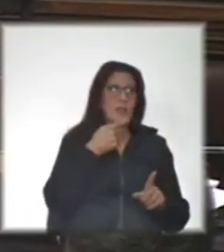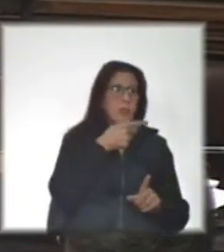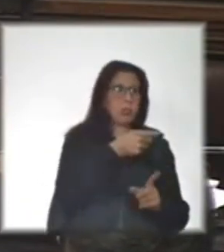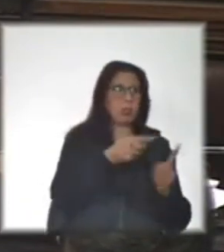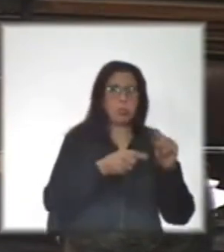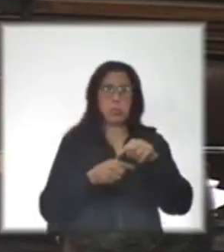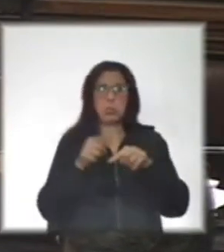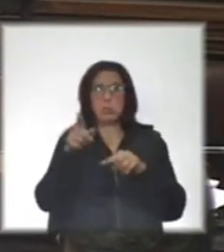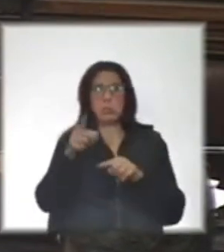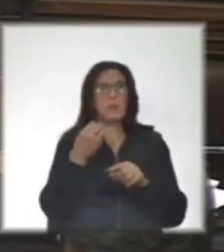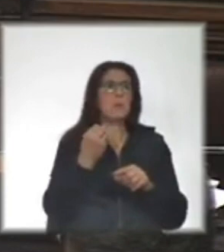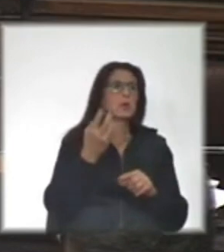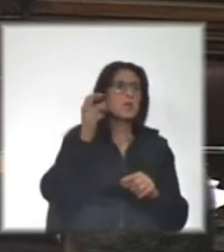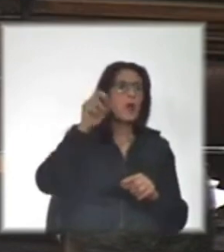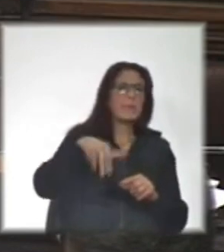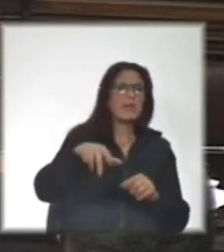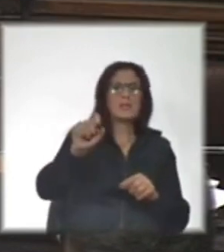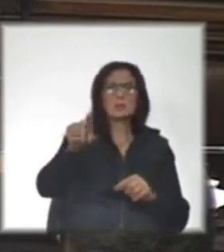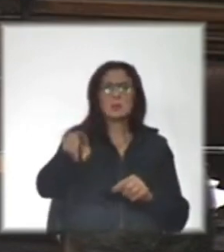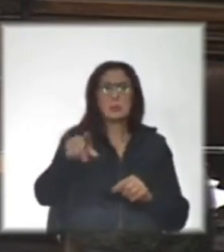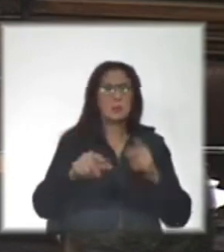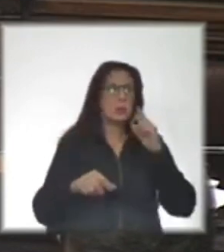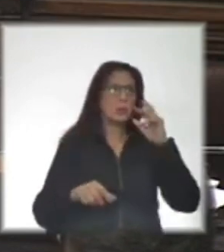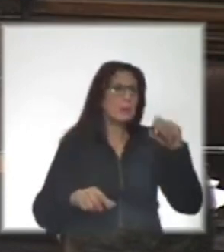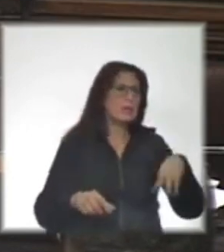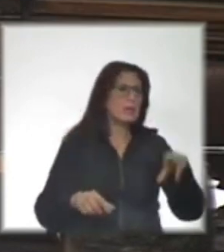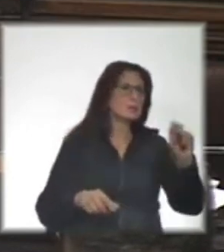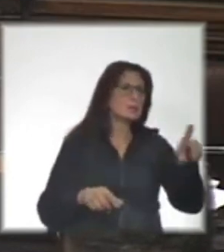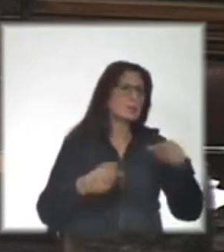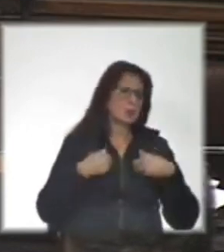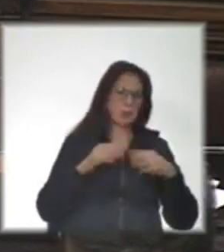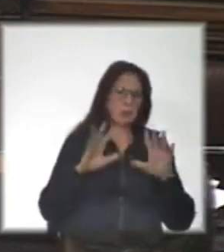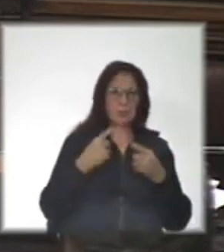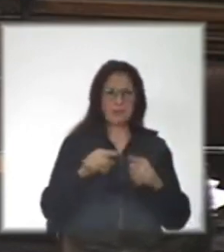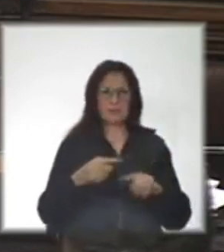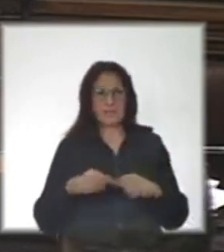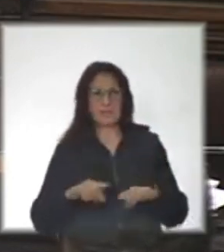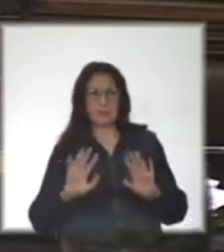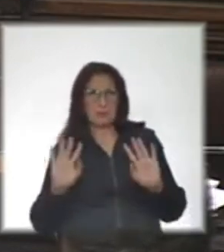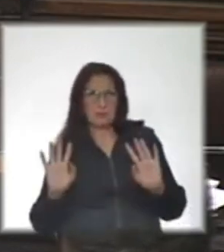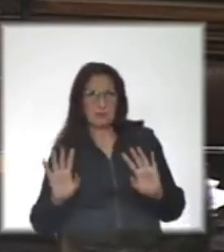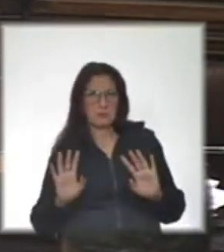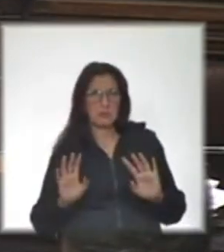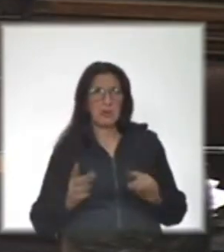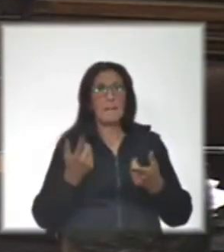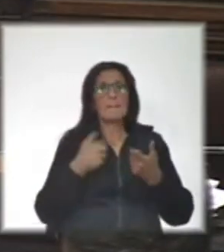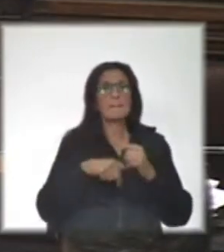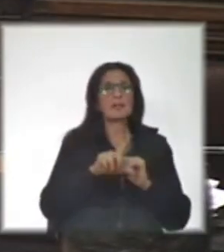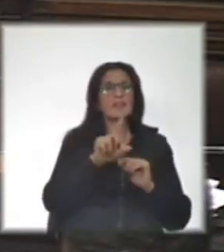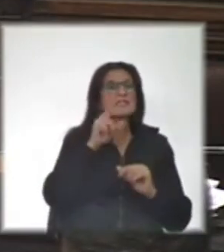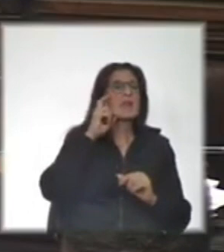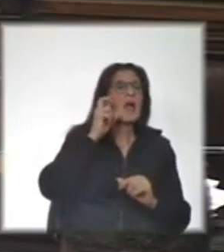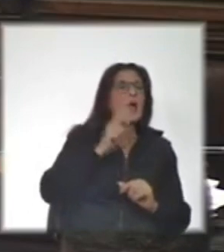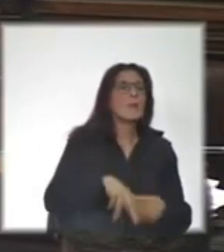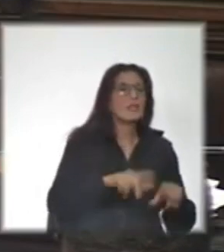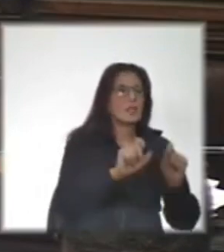opine. Mire, lo que usted opina, yo opino distinto. Pero es su opinión.